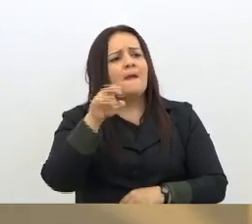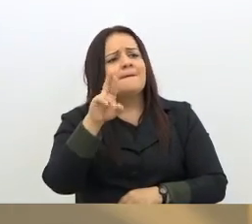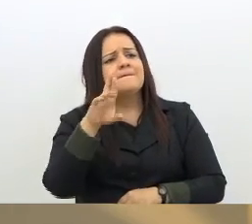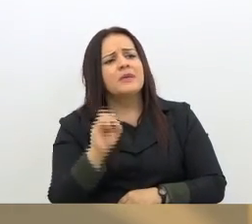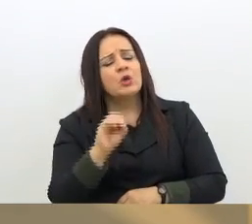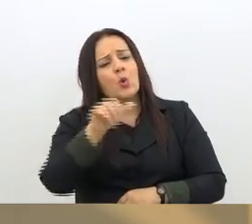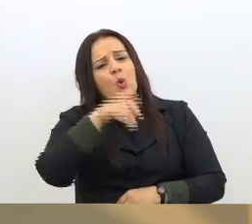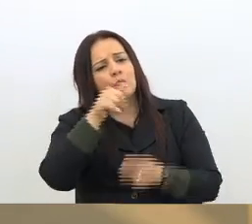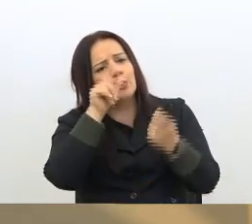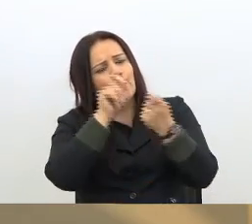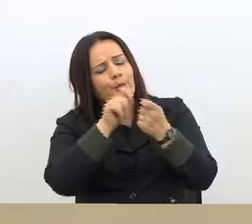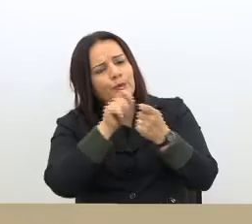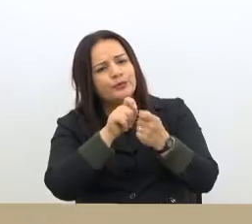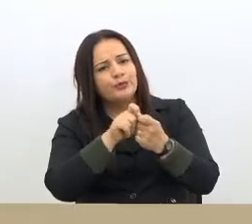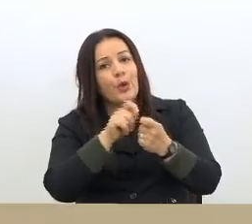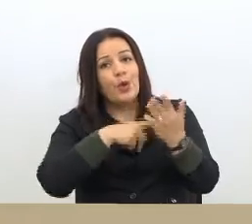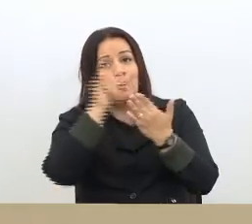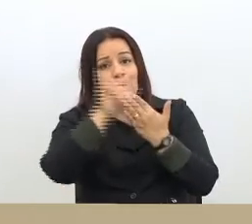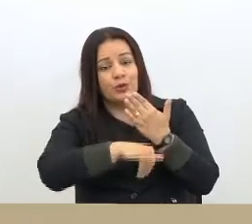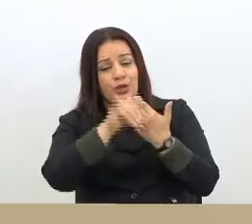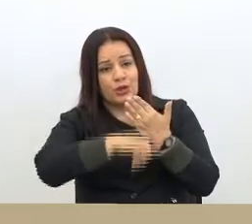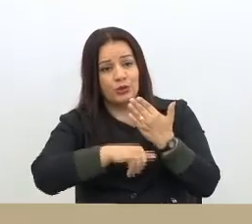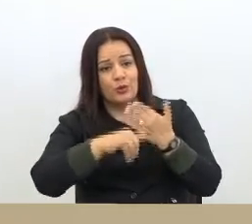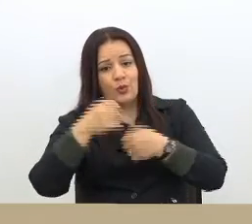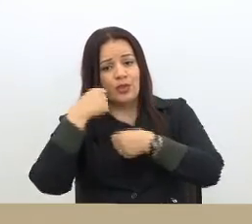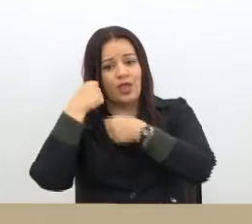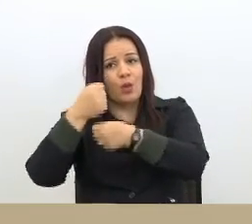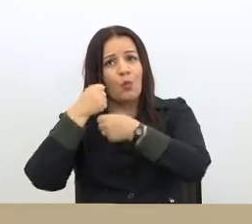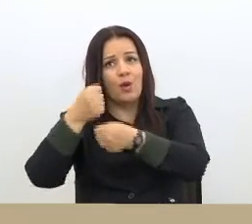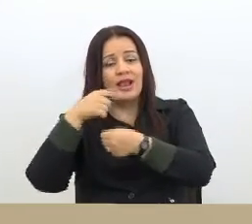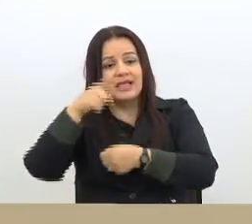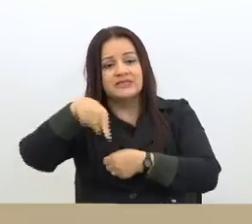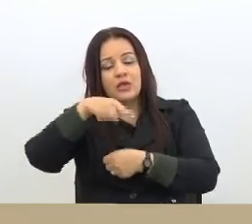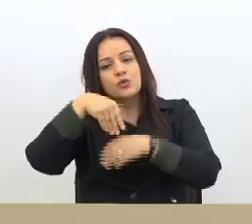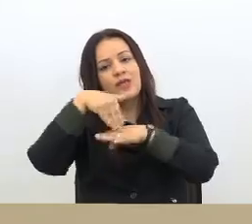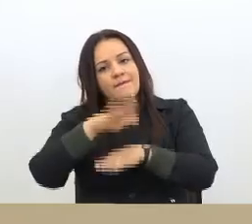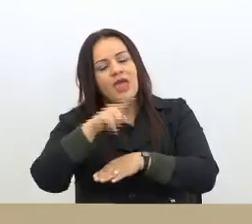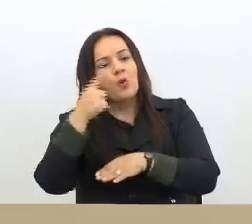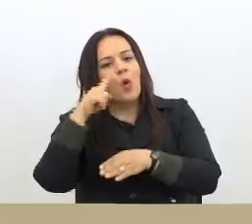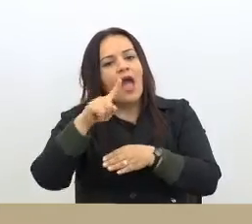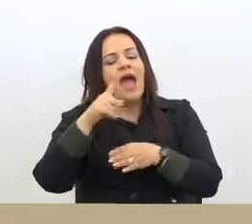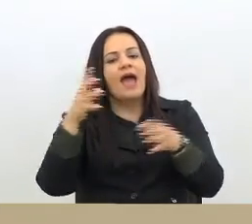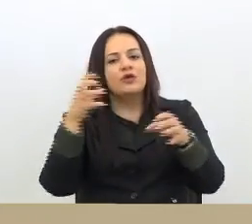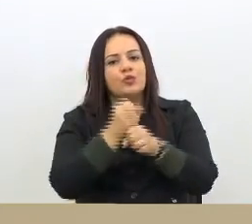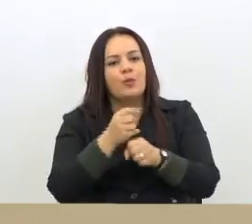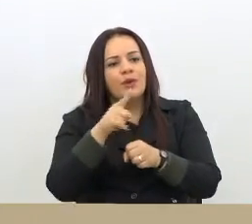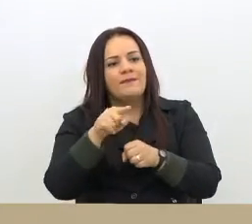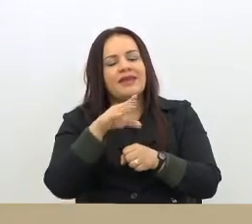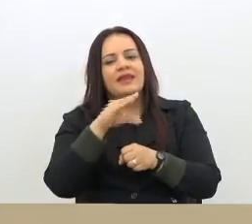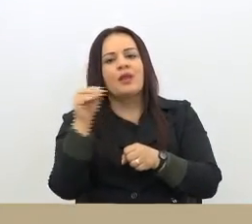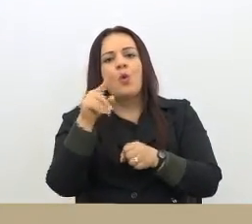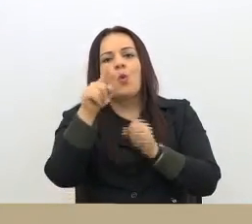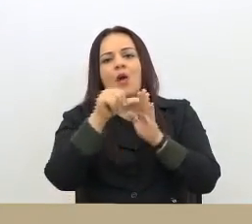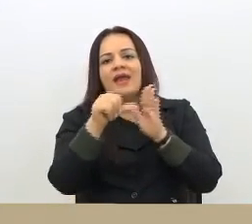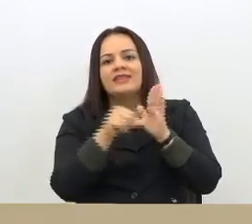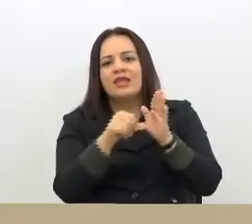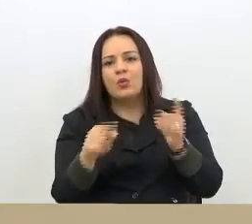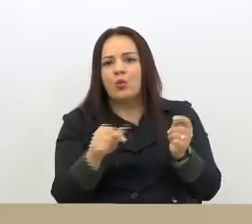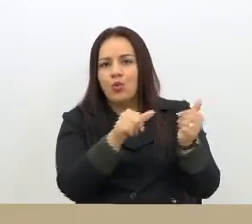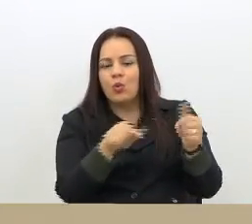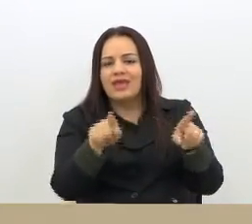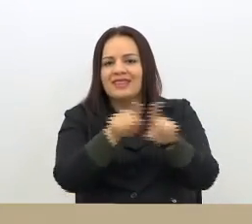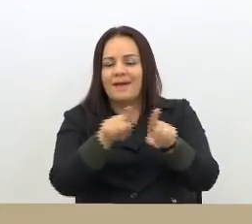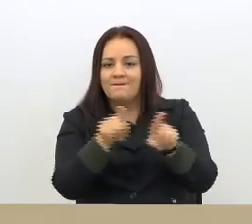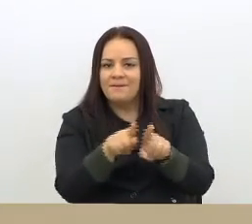otro punto. En el proyecto de huelgas ellos mandaron a suprimir, o la recomendación era mandar a suprimir un artículo que lo sacaba